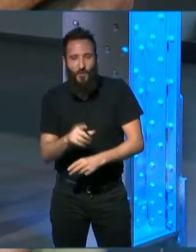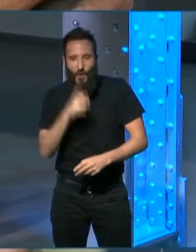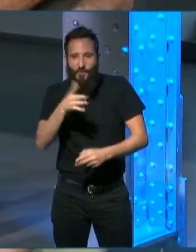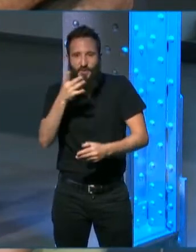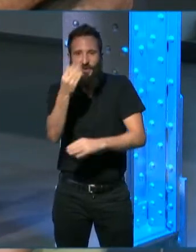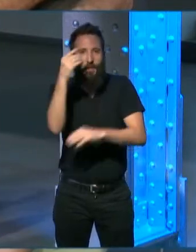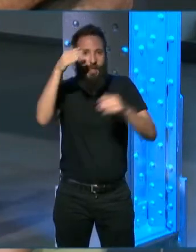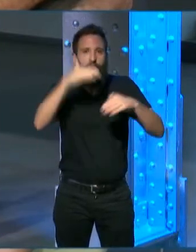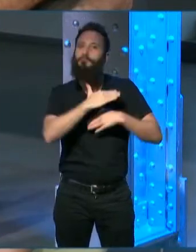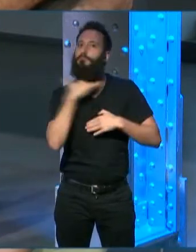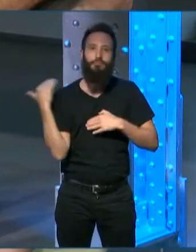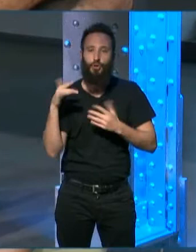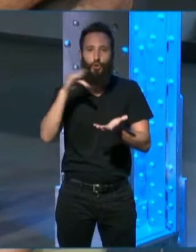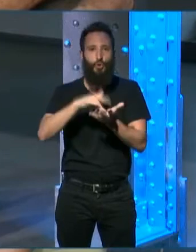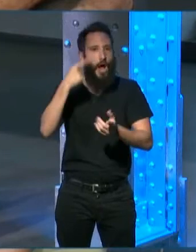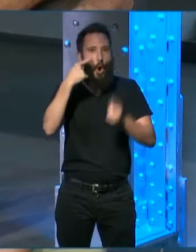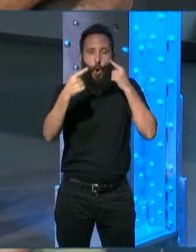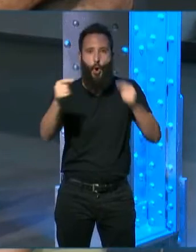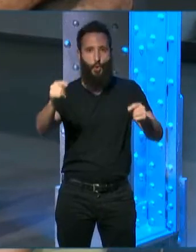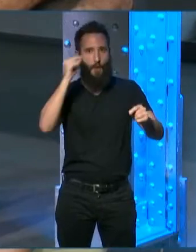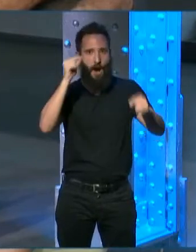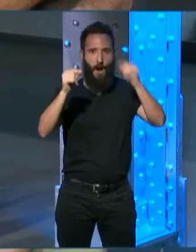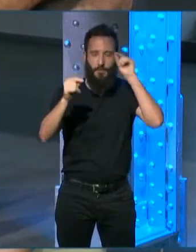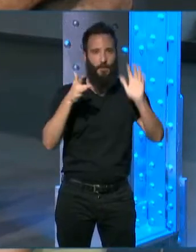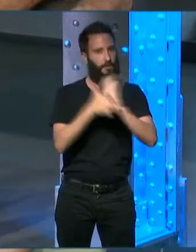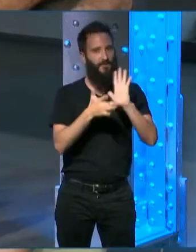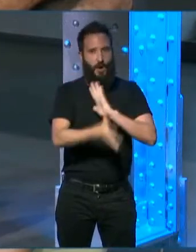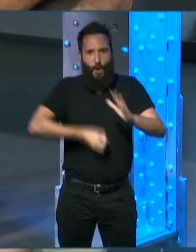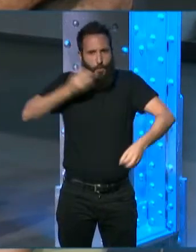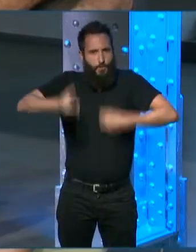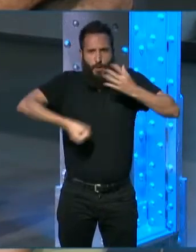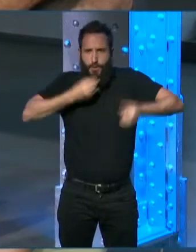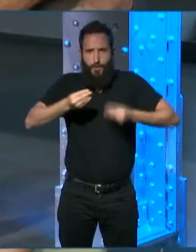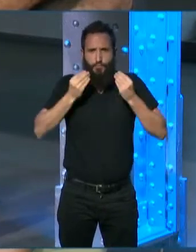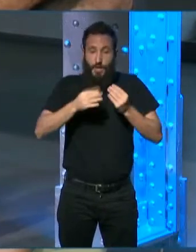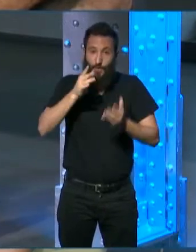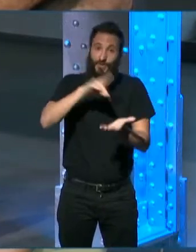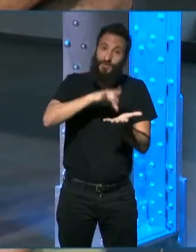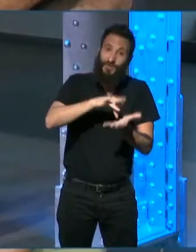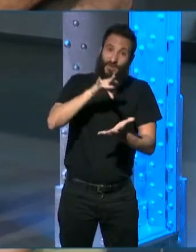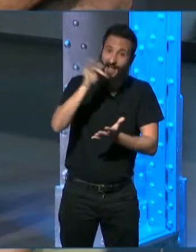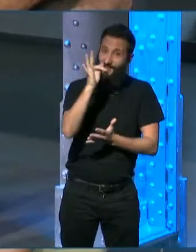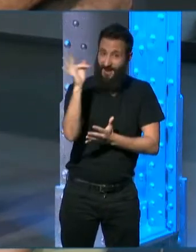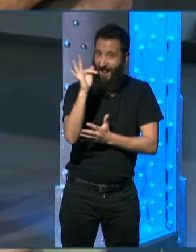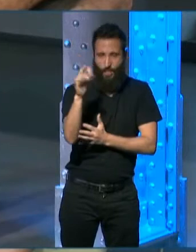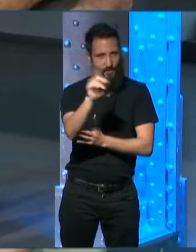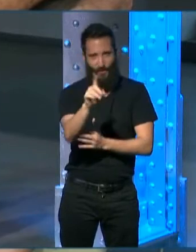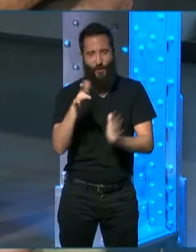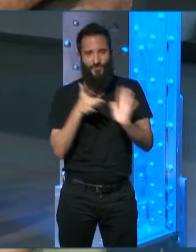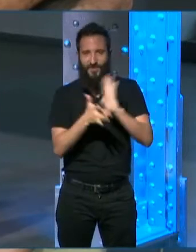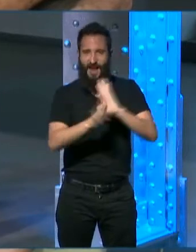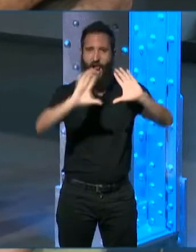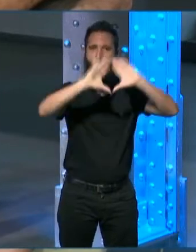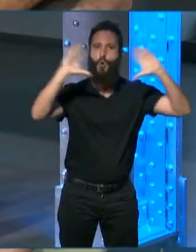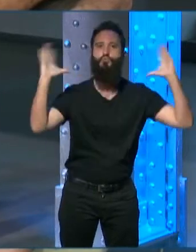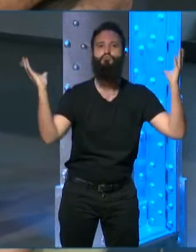por alfileres, me parecen muy expresivos, no de Fernando Royuela, sino del mundo que él a veces